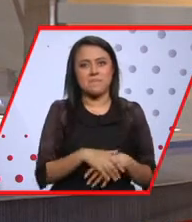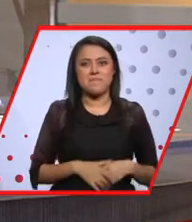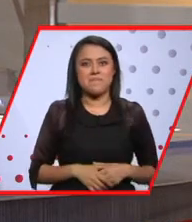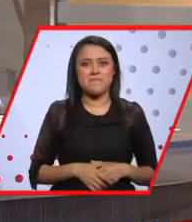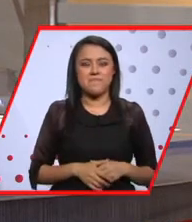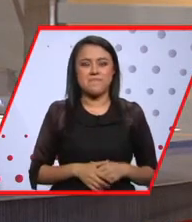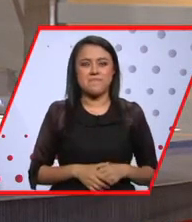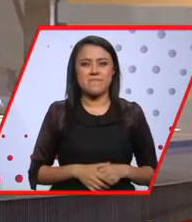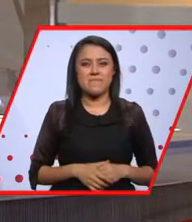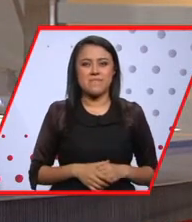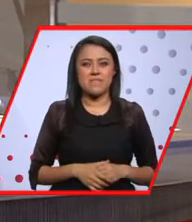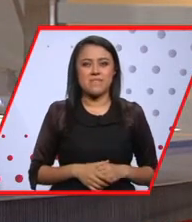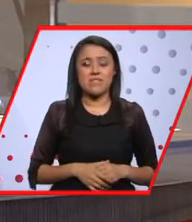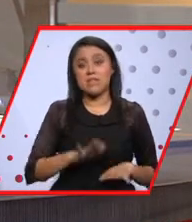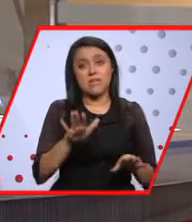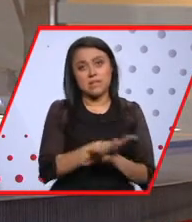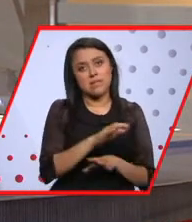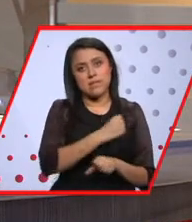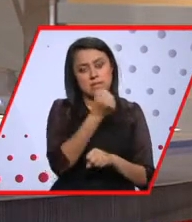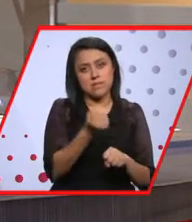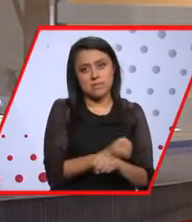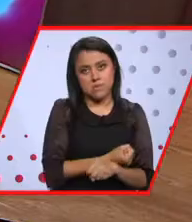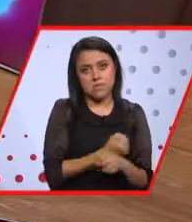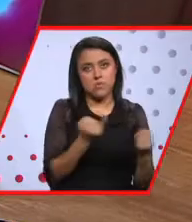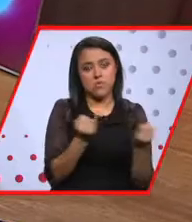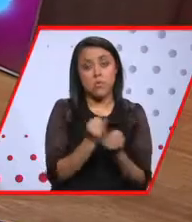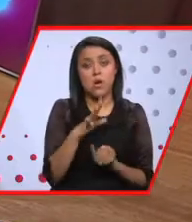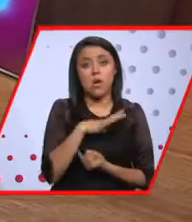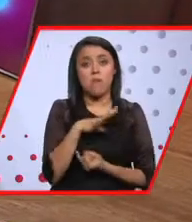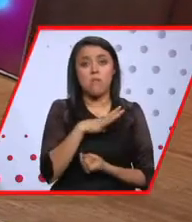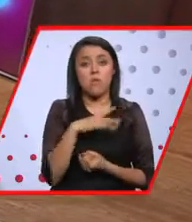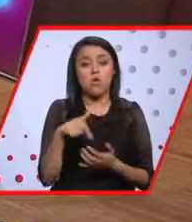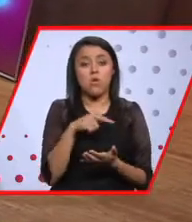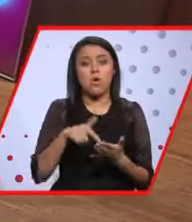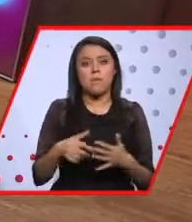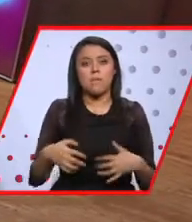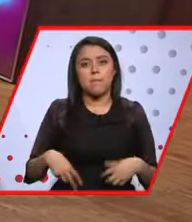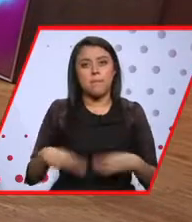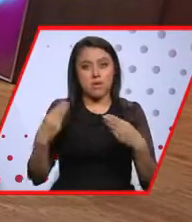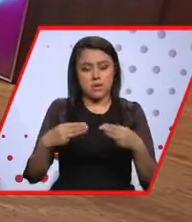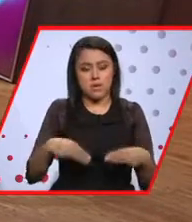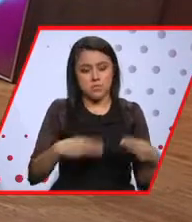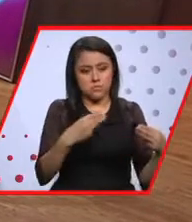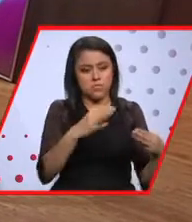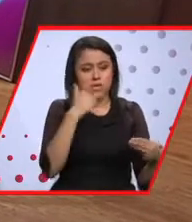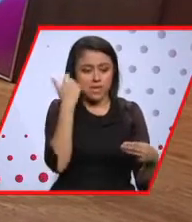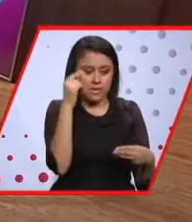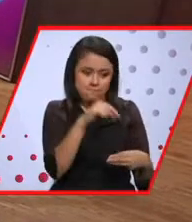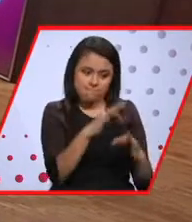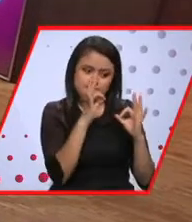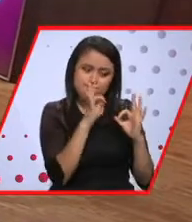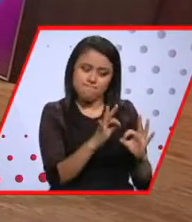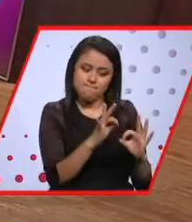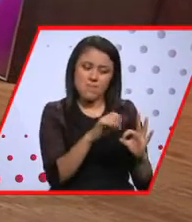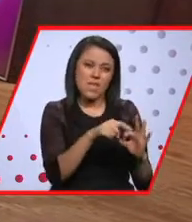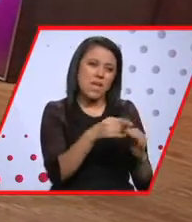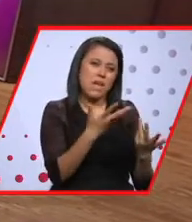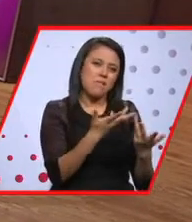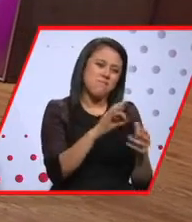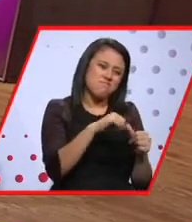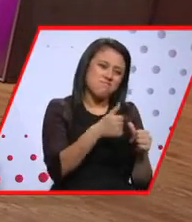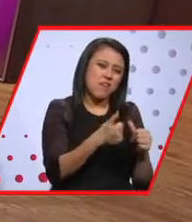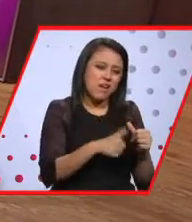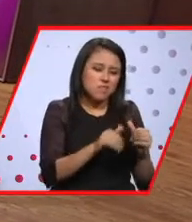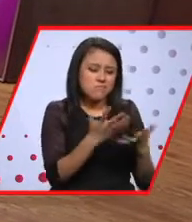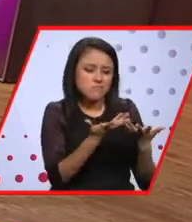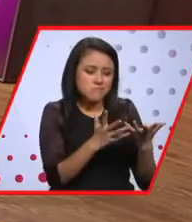a la medida que el zapato comercial. Claro. Pero también hay un mercado, como tú dices, que le gusta el perfecto, el que hace una máquina.